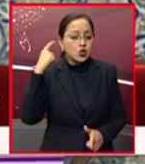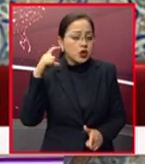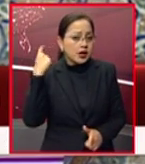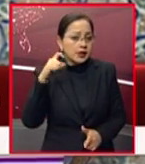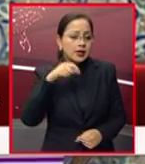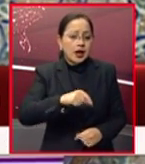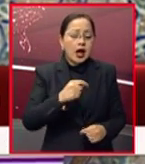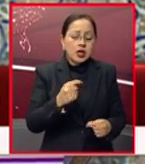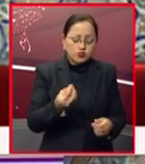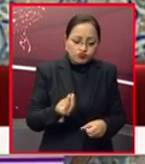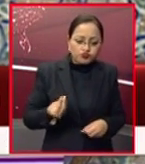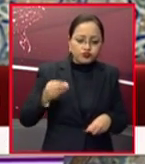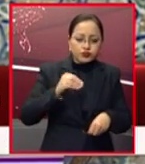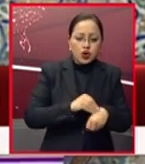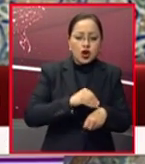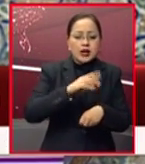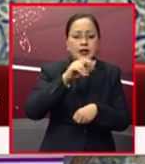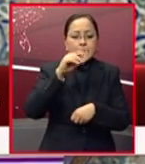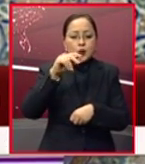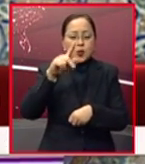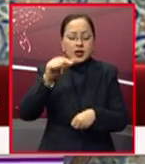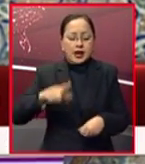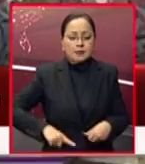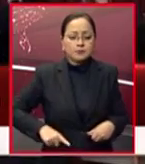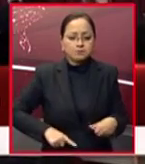restauró la República.